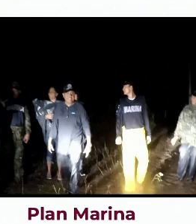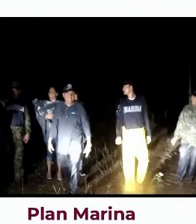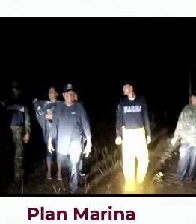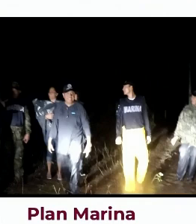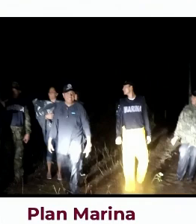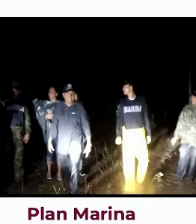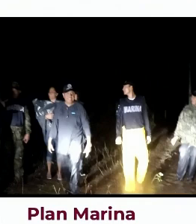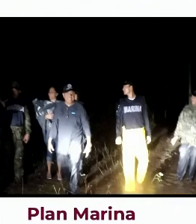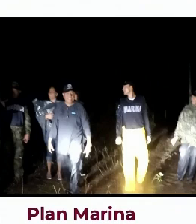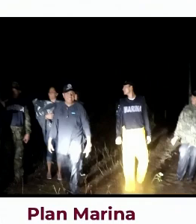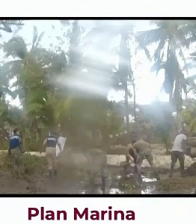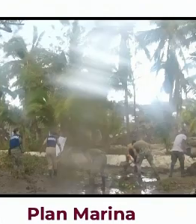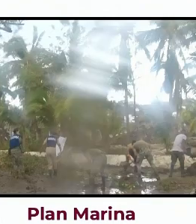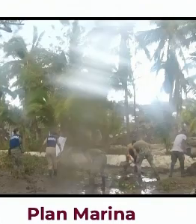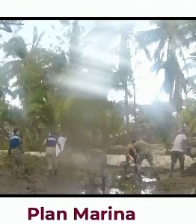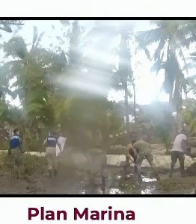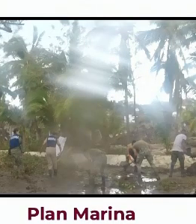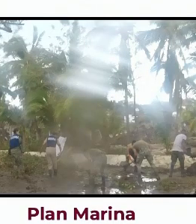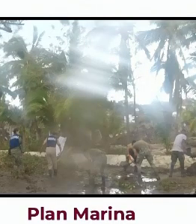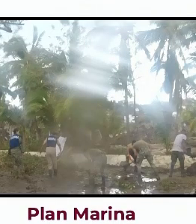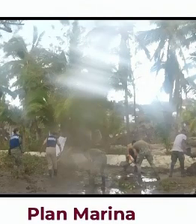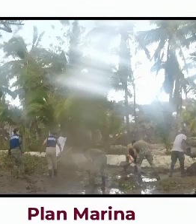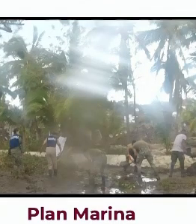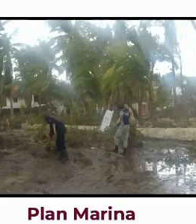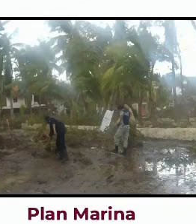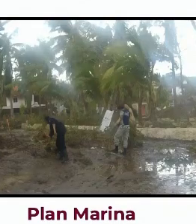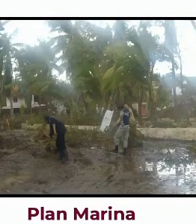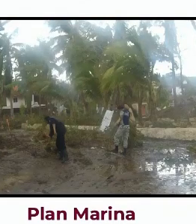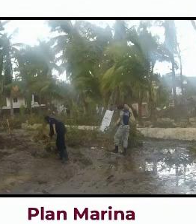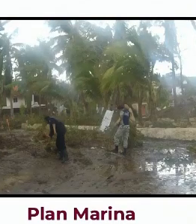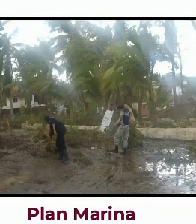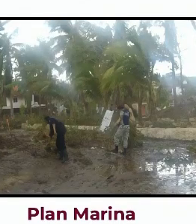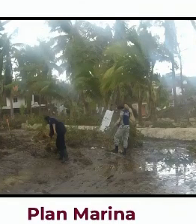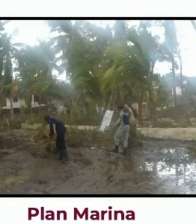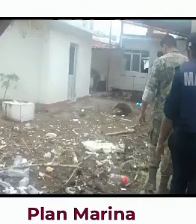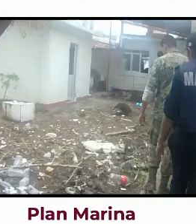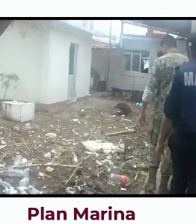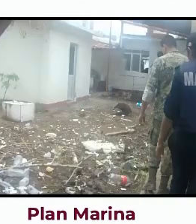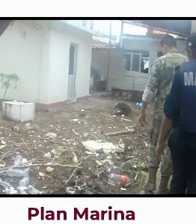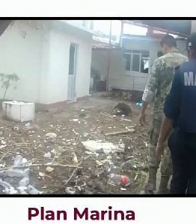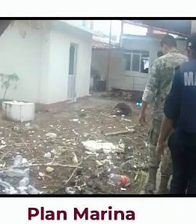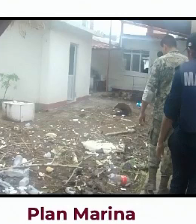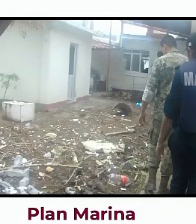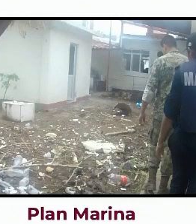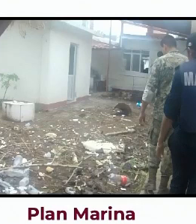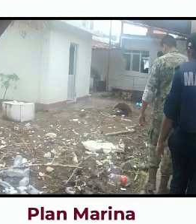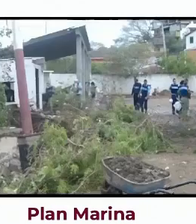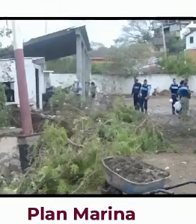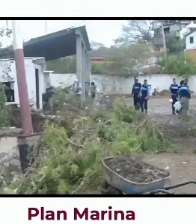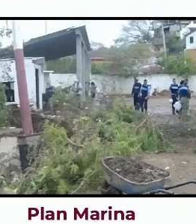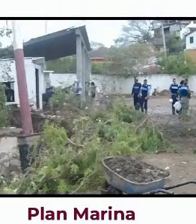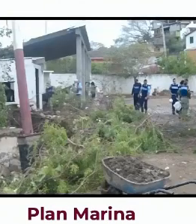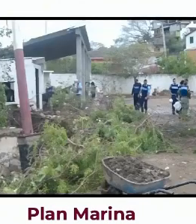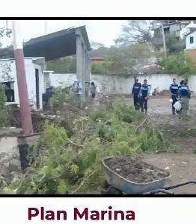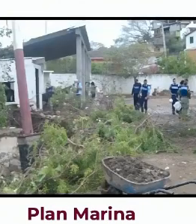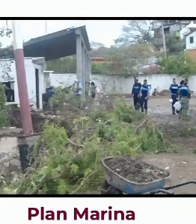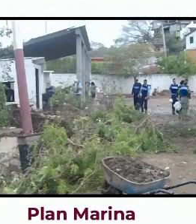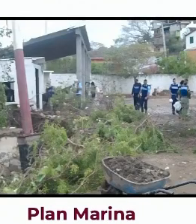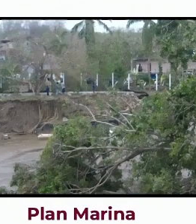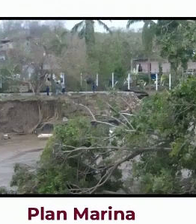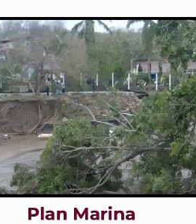1.890. Se han atendido huracanes, lluvias fuertes, sismos, incendios,